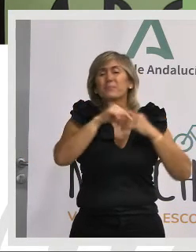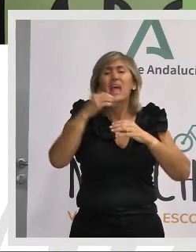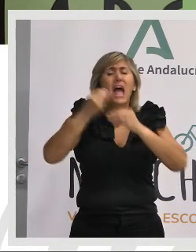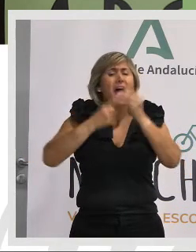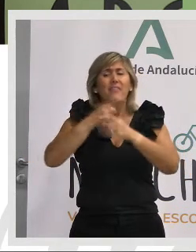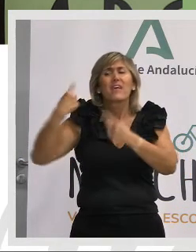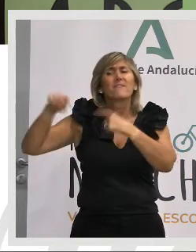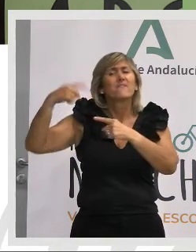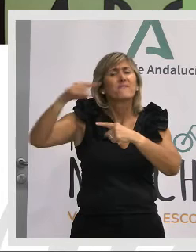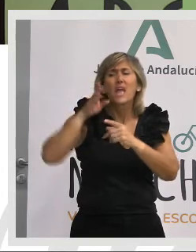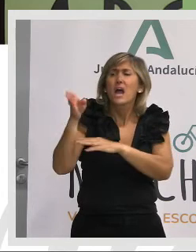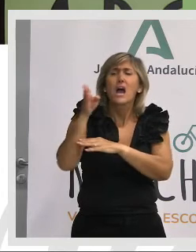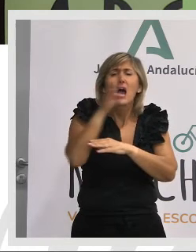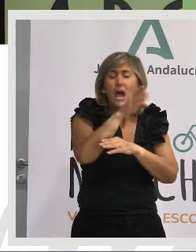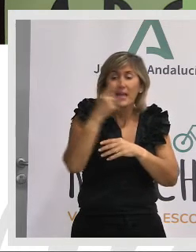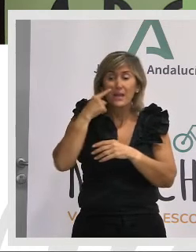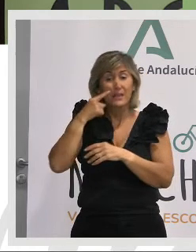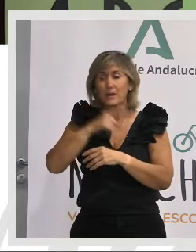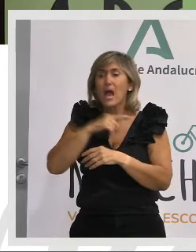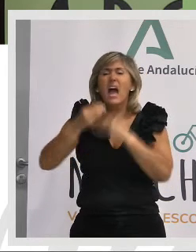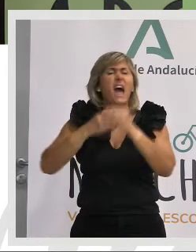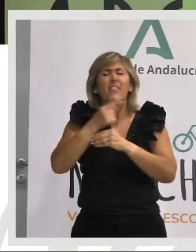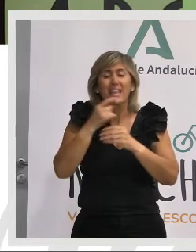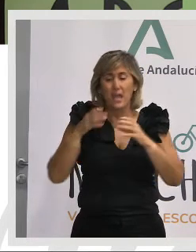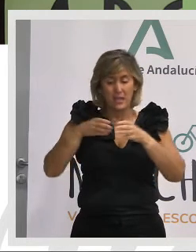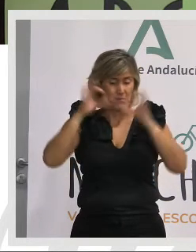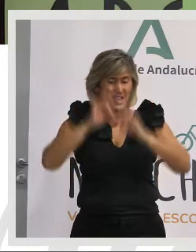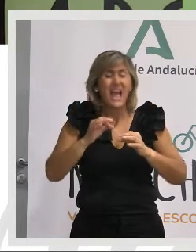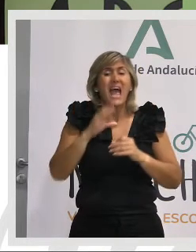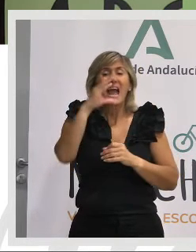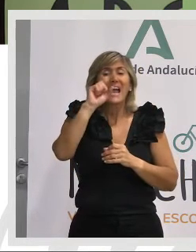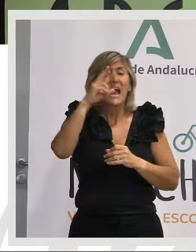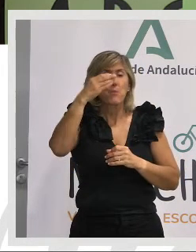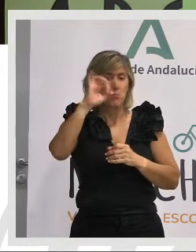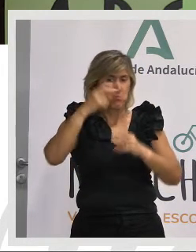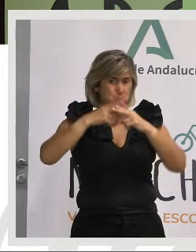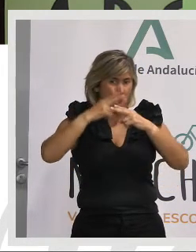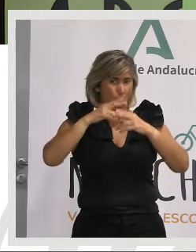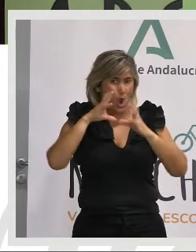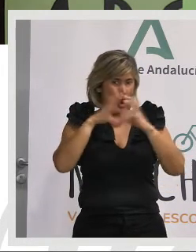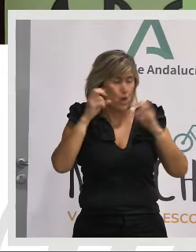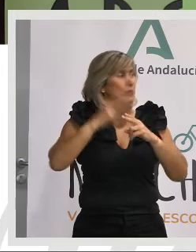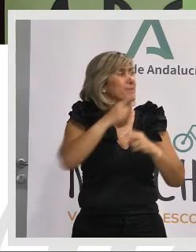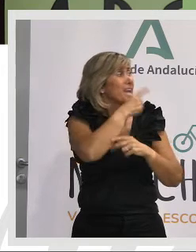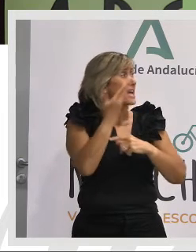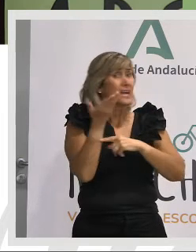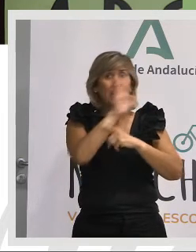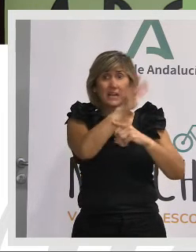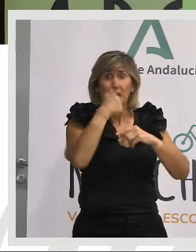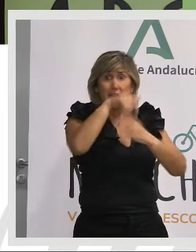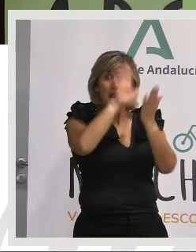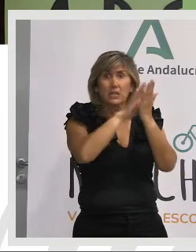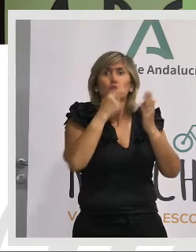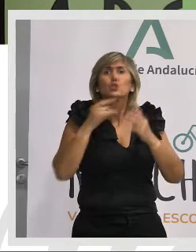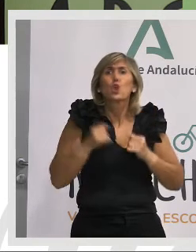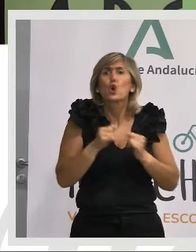ecorresponsables, calculando además la huella de carbono. El jurado ha destacado su cartel, el eslogan, rutas seguras de